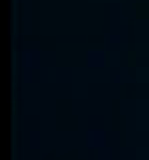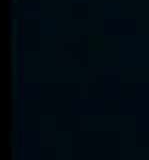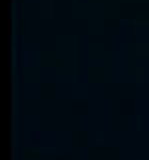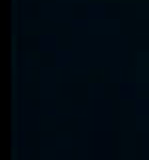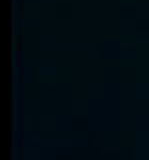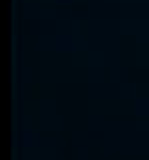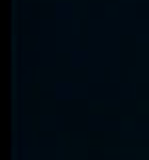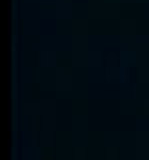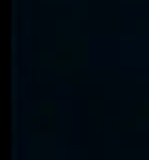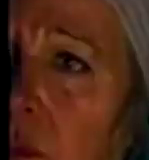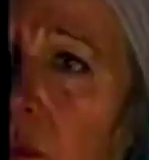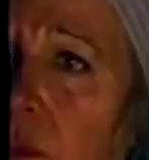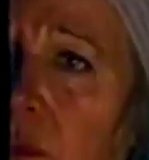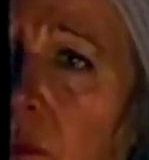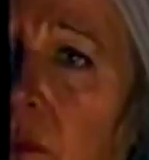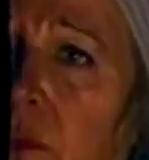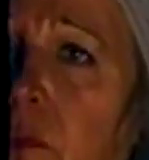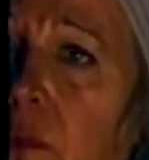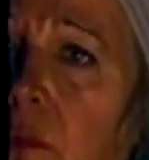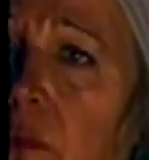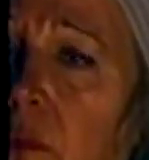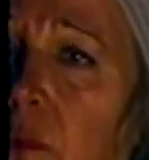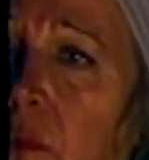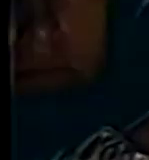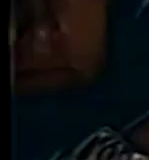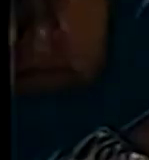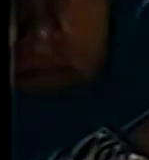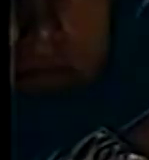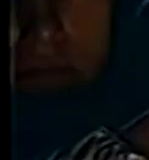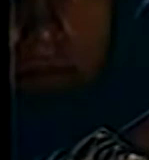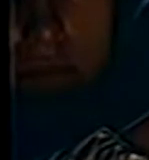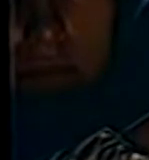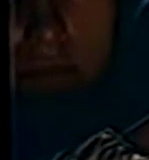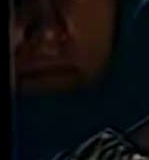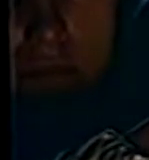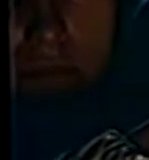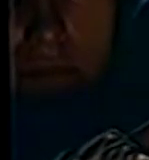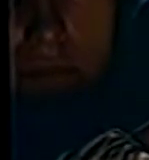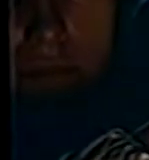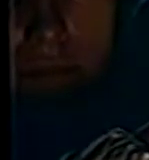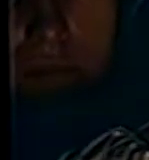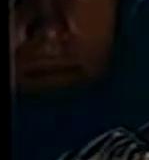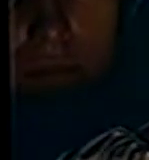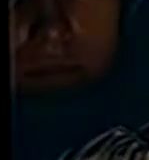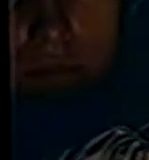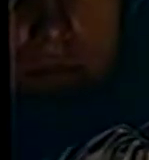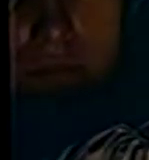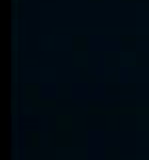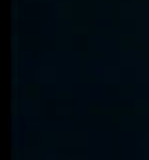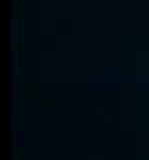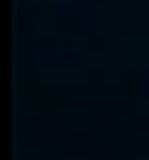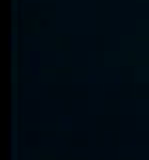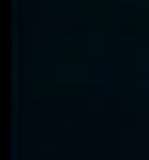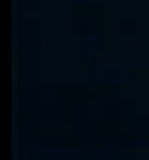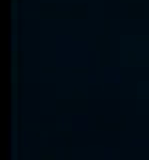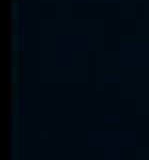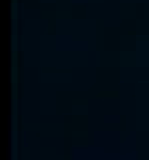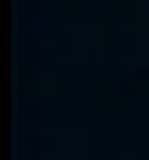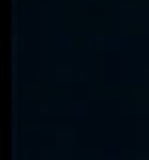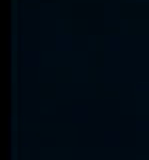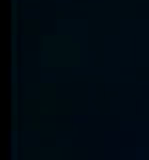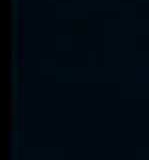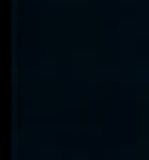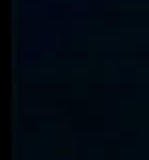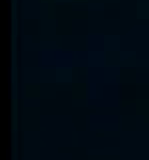Yo canto su elegancia con palabras que gimen. Y recuerdo una brisa